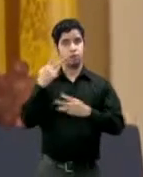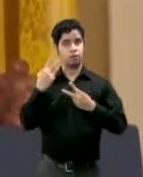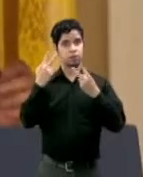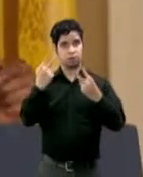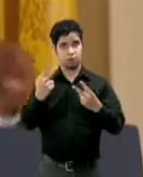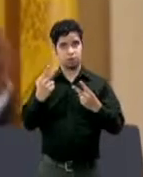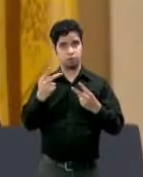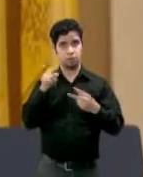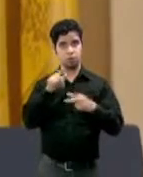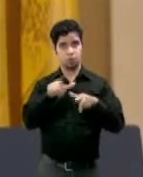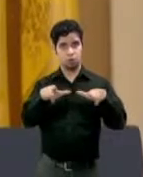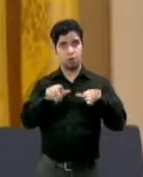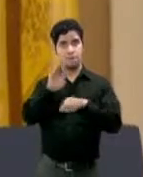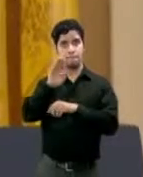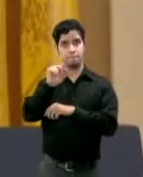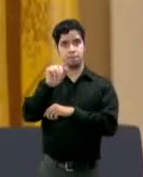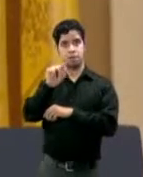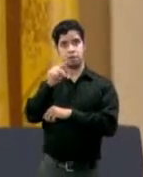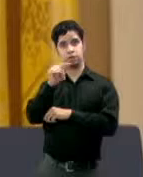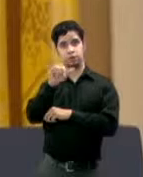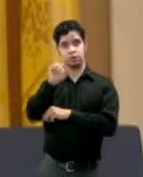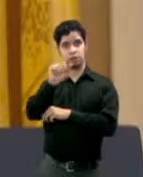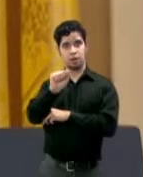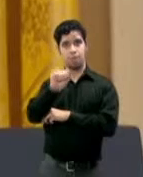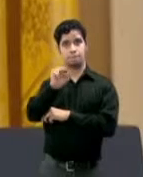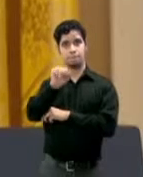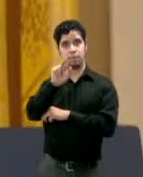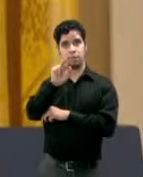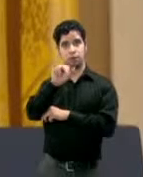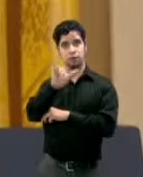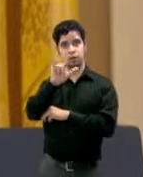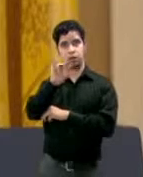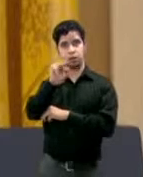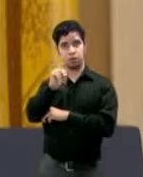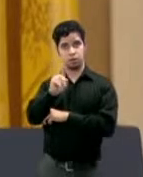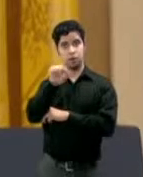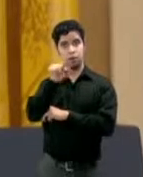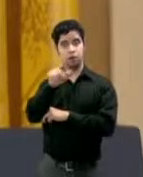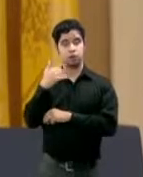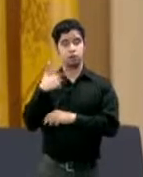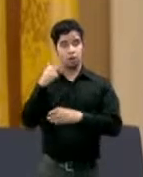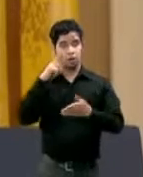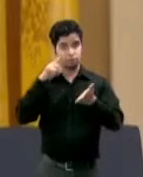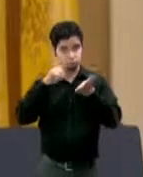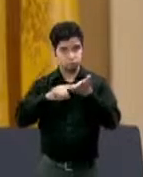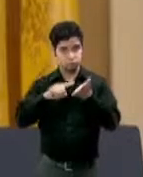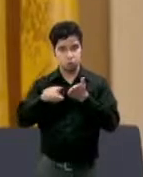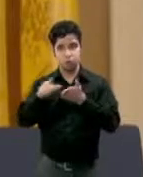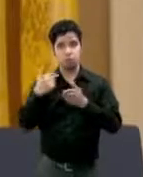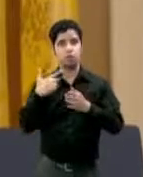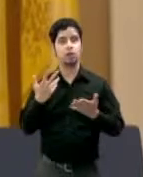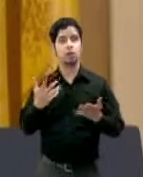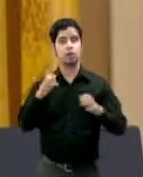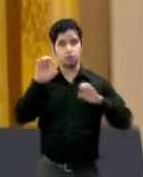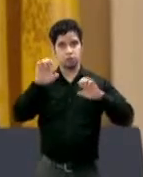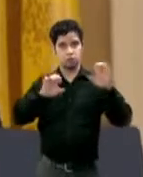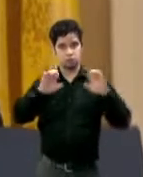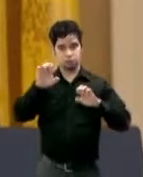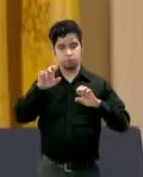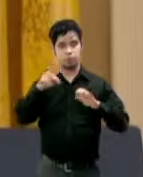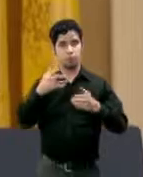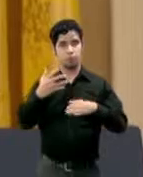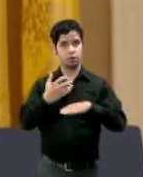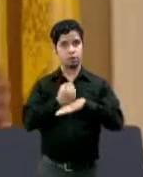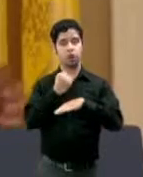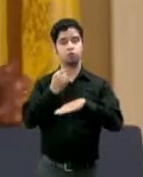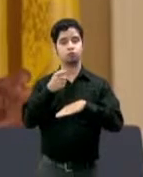Salud en Bethesda, en Maryland, donde se realizan unas de las pruebas. El mandatario aprovecha su visita